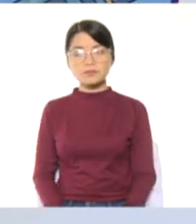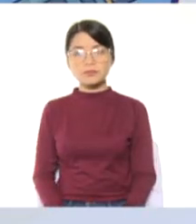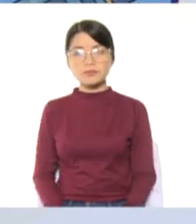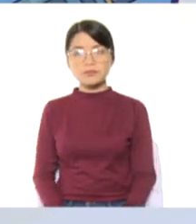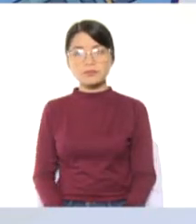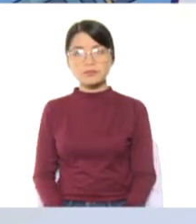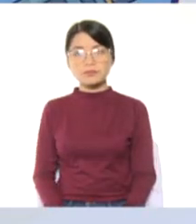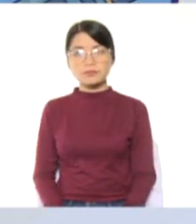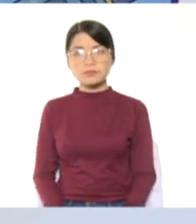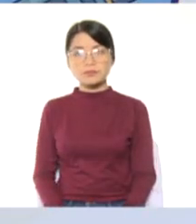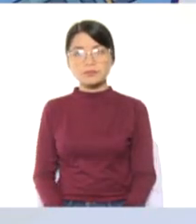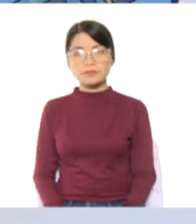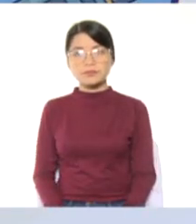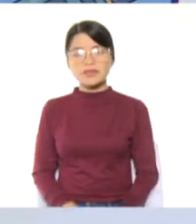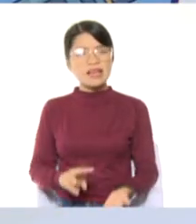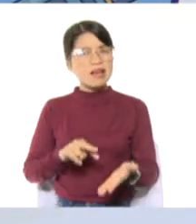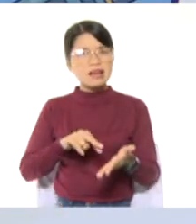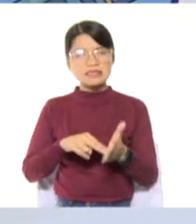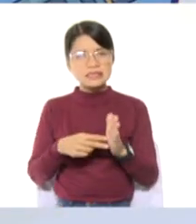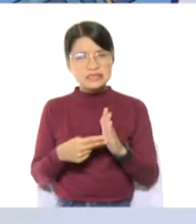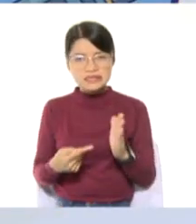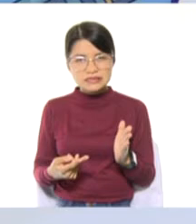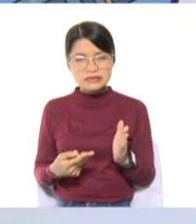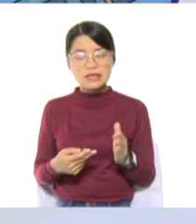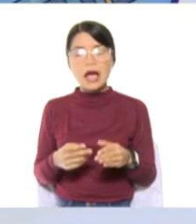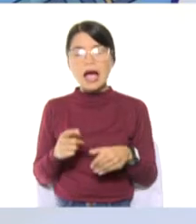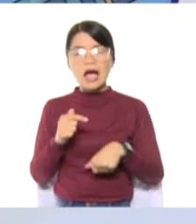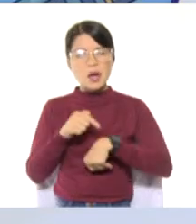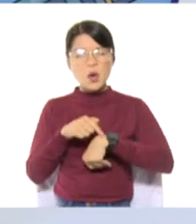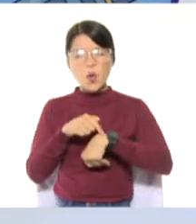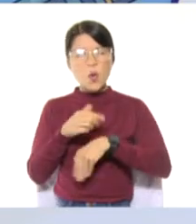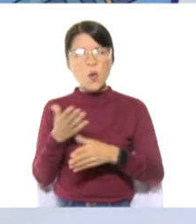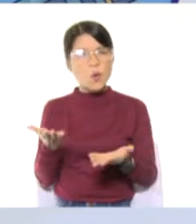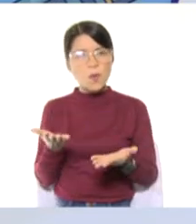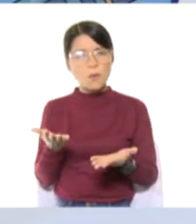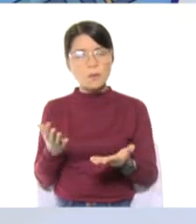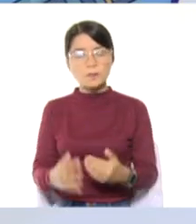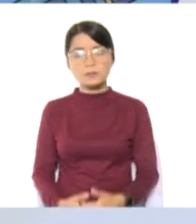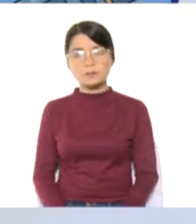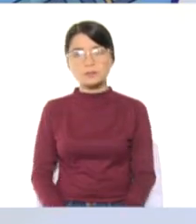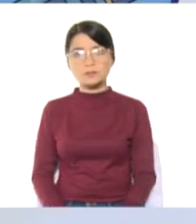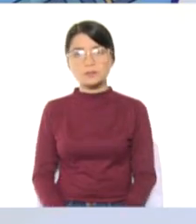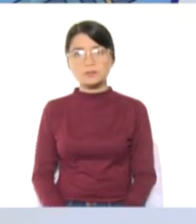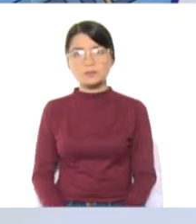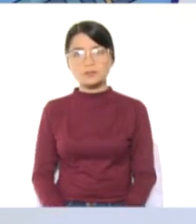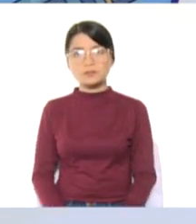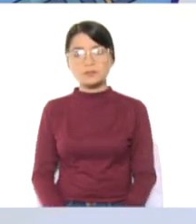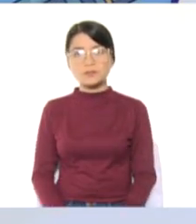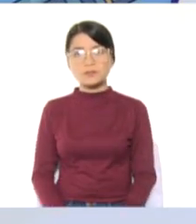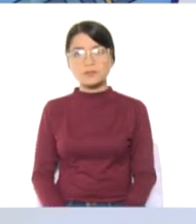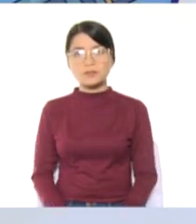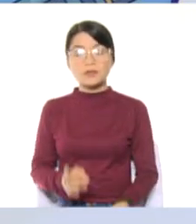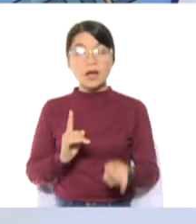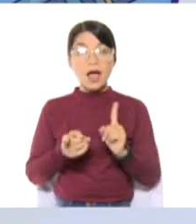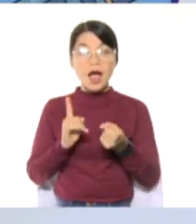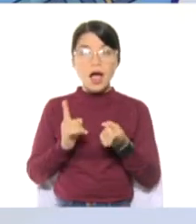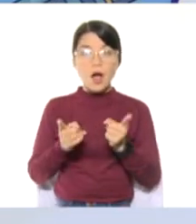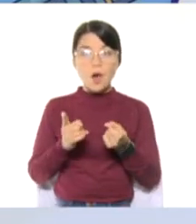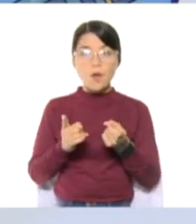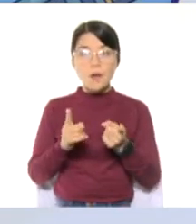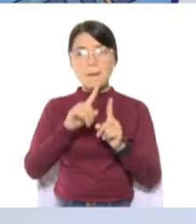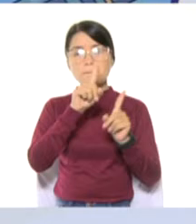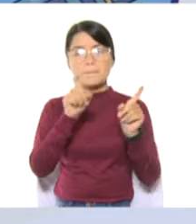estamos preguntando simple y llanamente, ¿qué hora es? ¿Okay? Unas la utilizamos con preguntas, digamos, más formales y otros